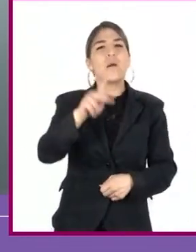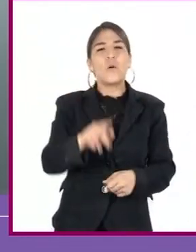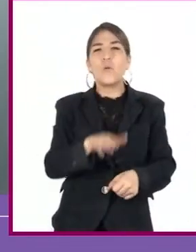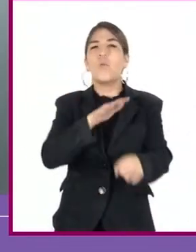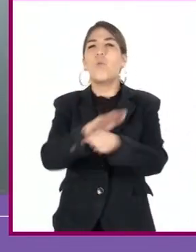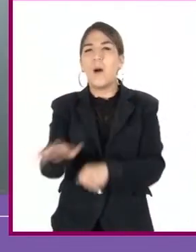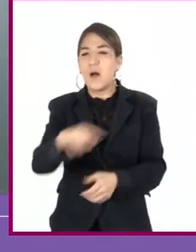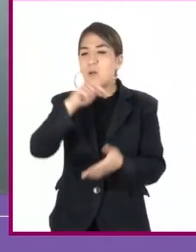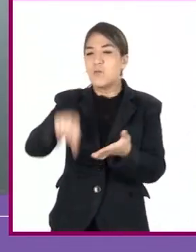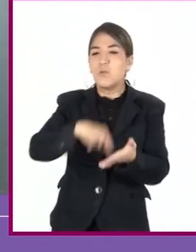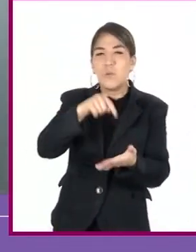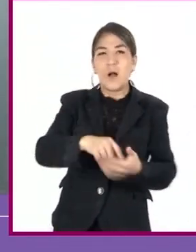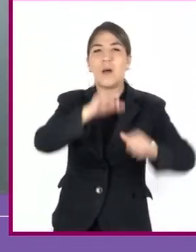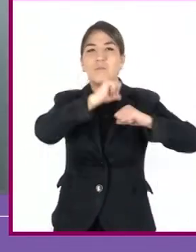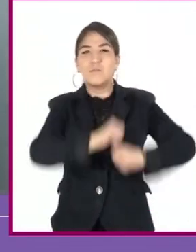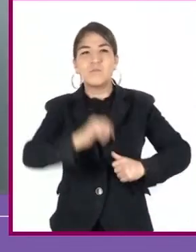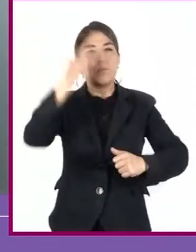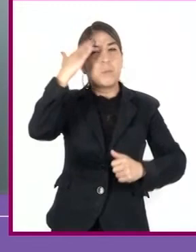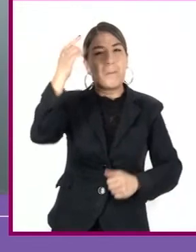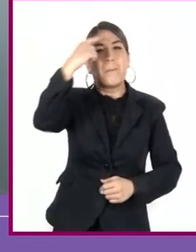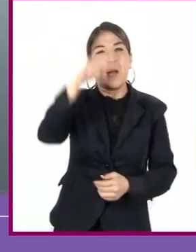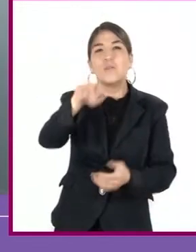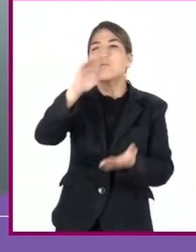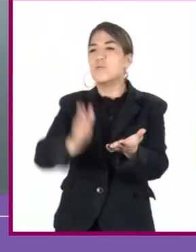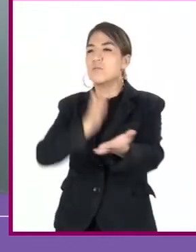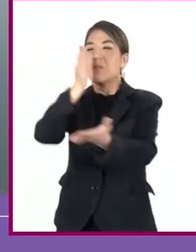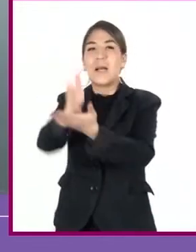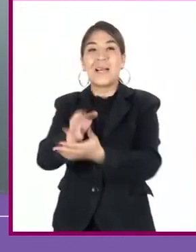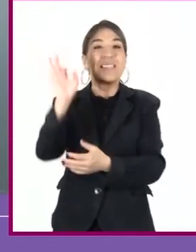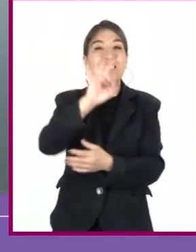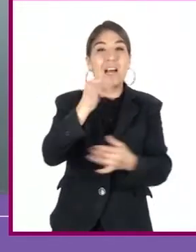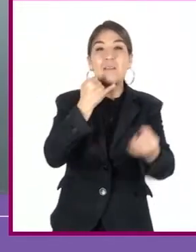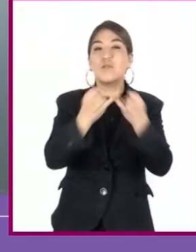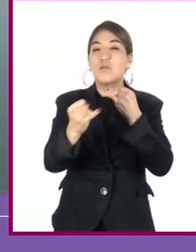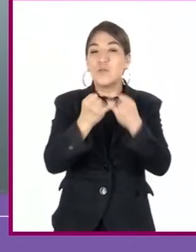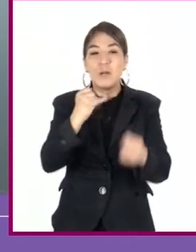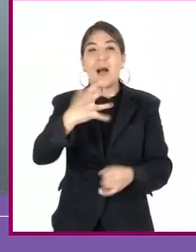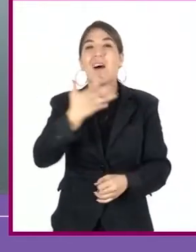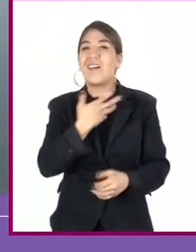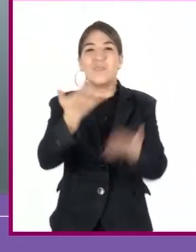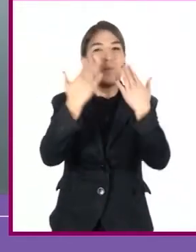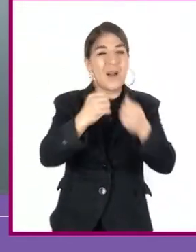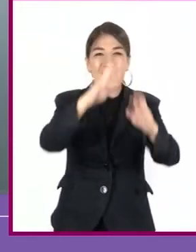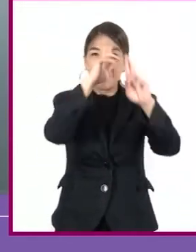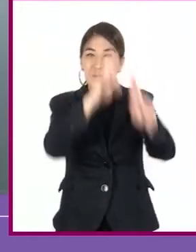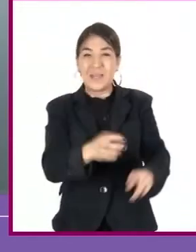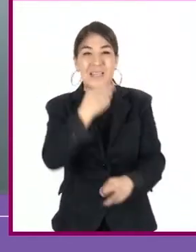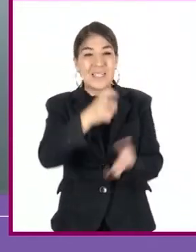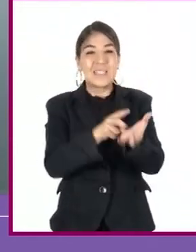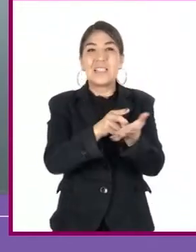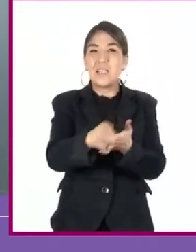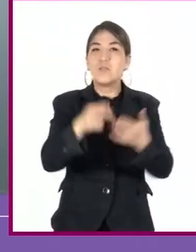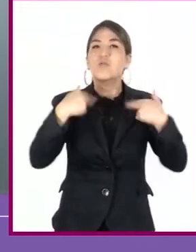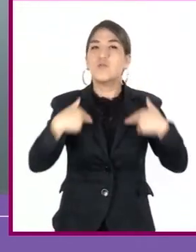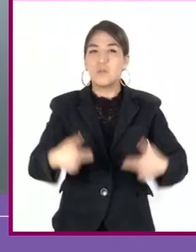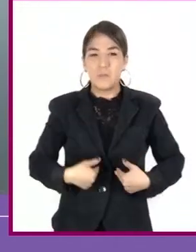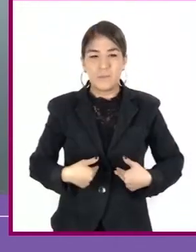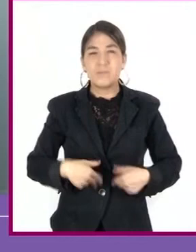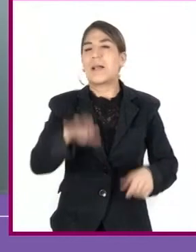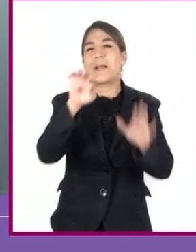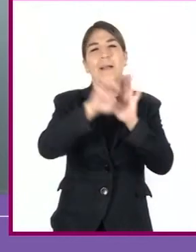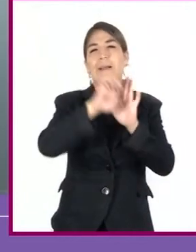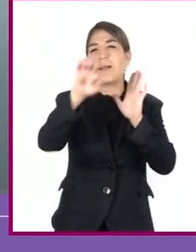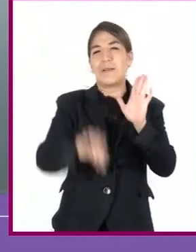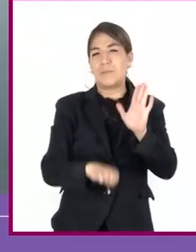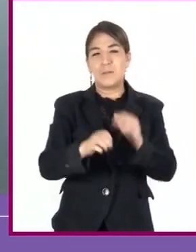instancia local se puede acudir en caso de que no sean respetados los derechos humanos? Por